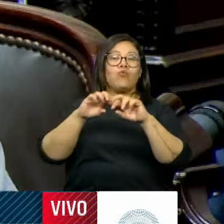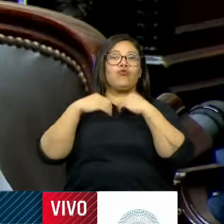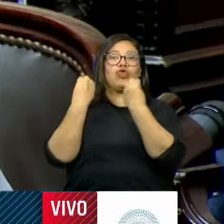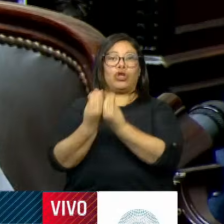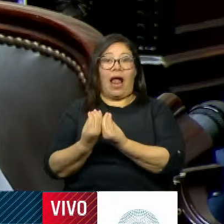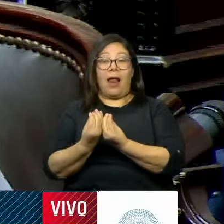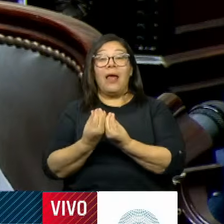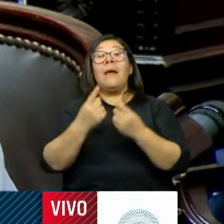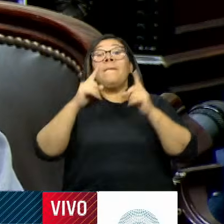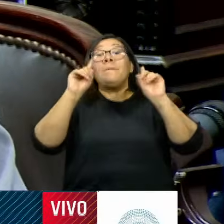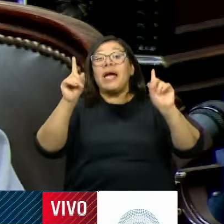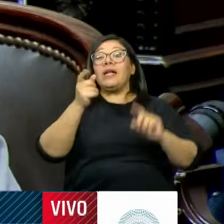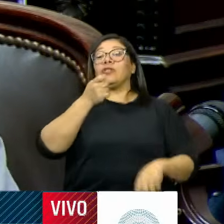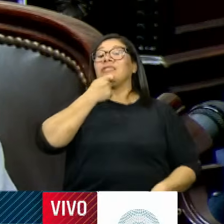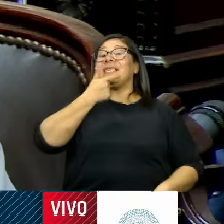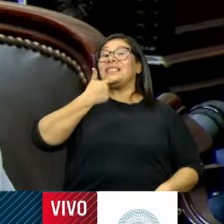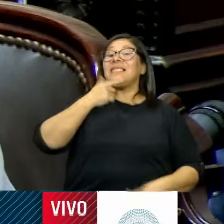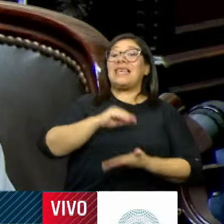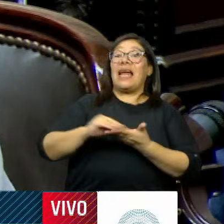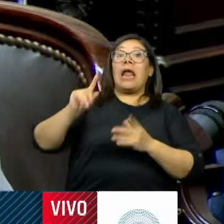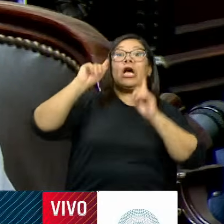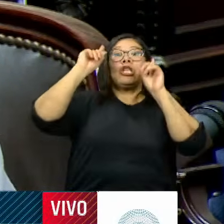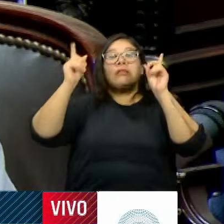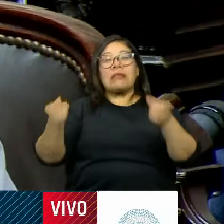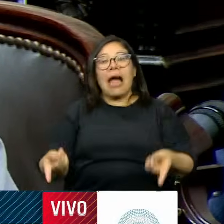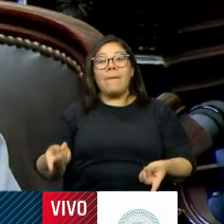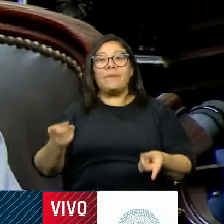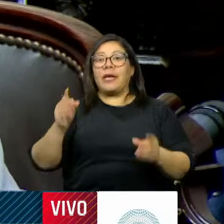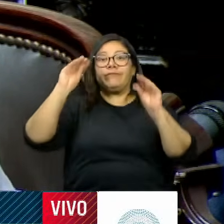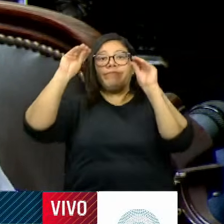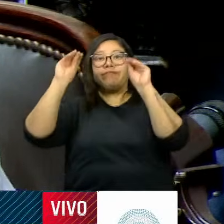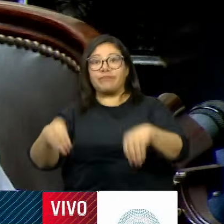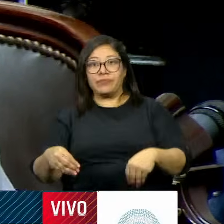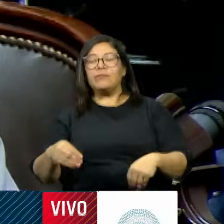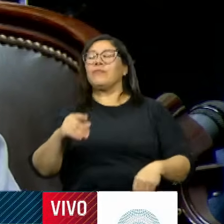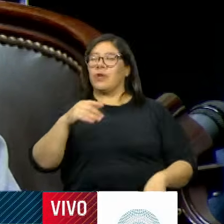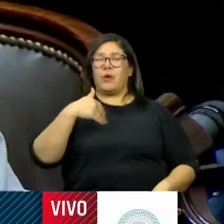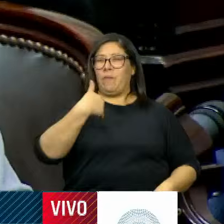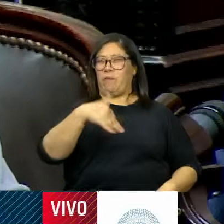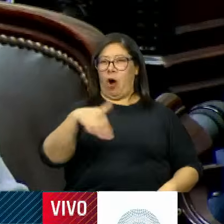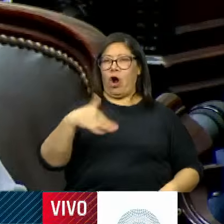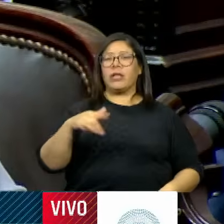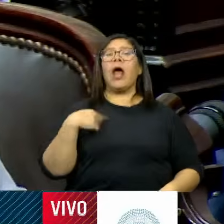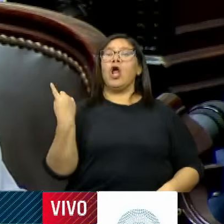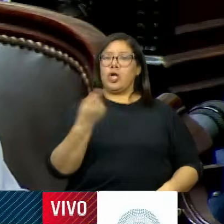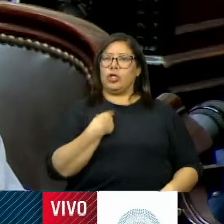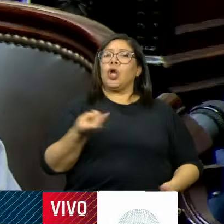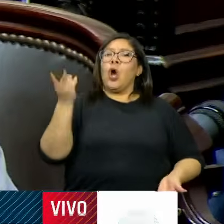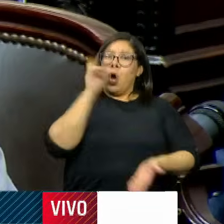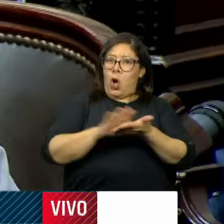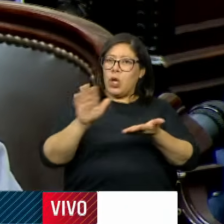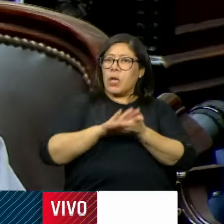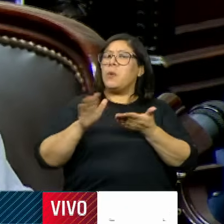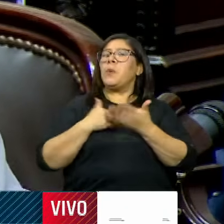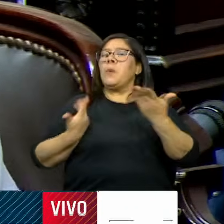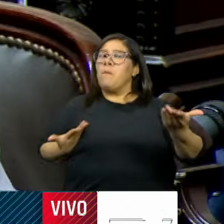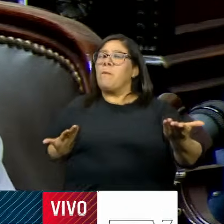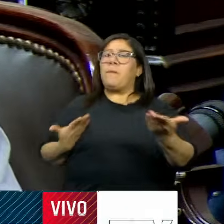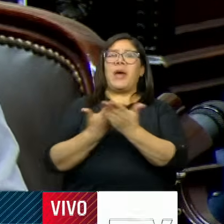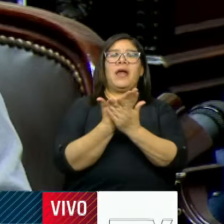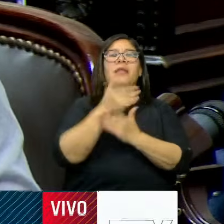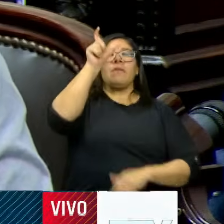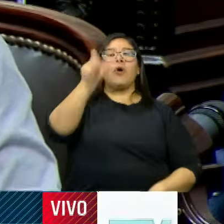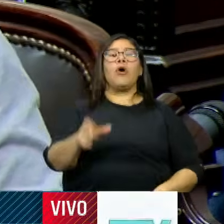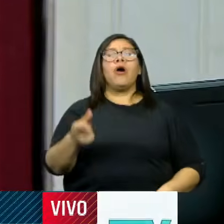dan el caramelo de madera, allí estaremos nosotros en breve para volver a insistir con la remoción del jefe de gabinete.